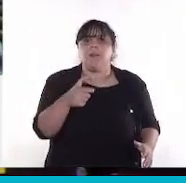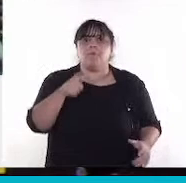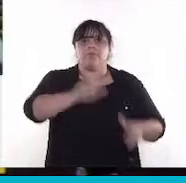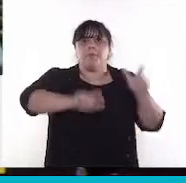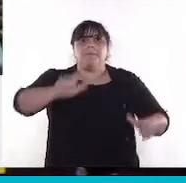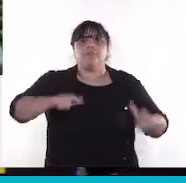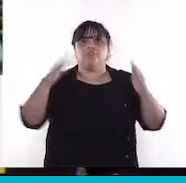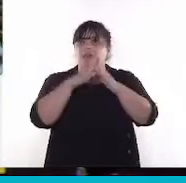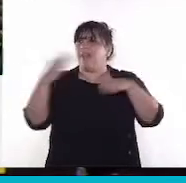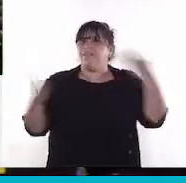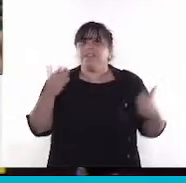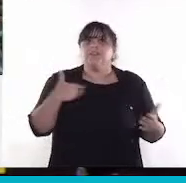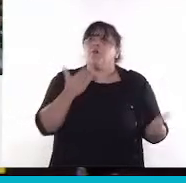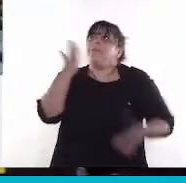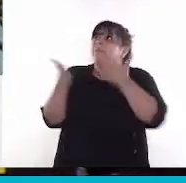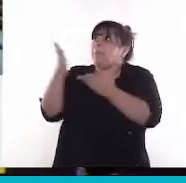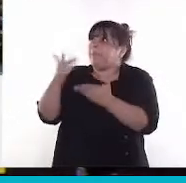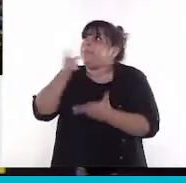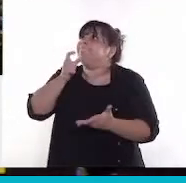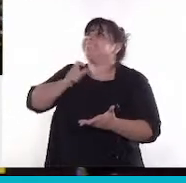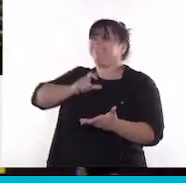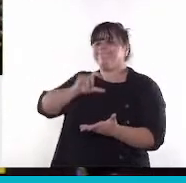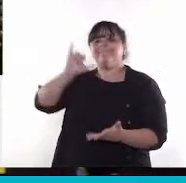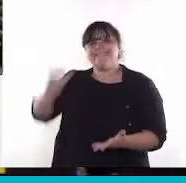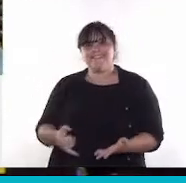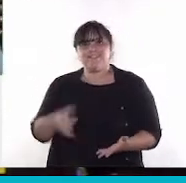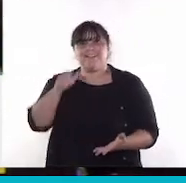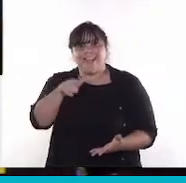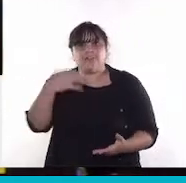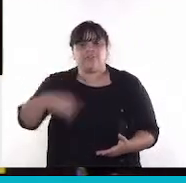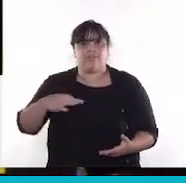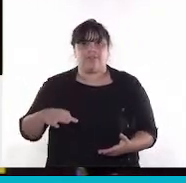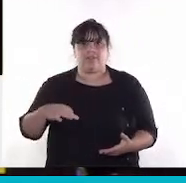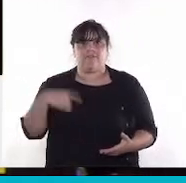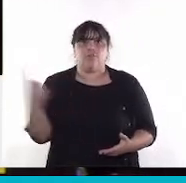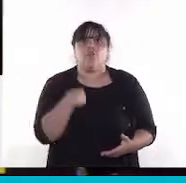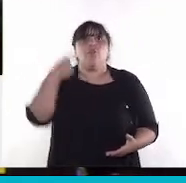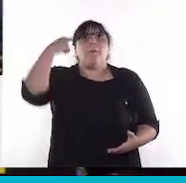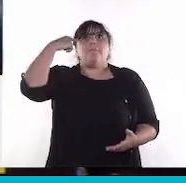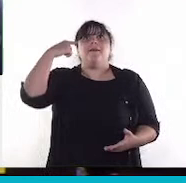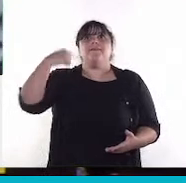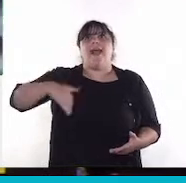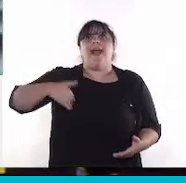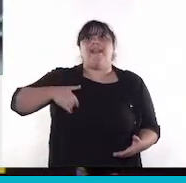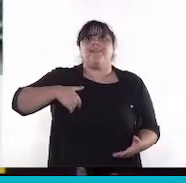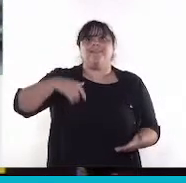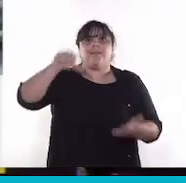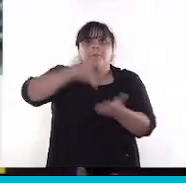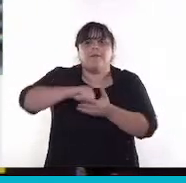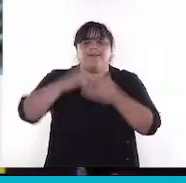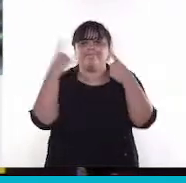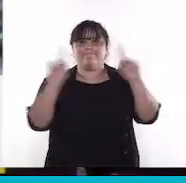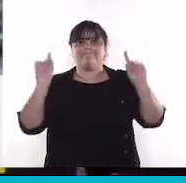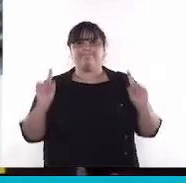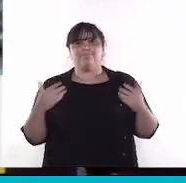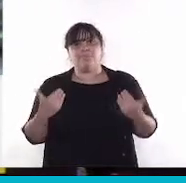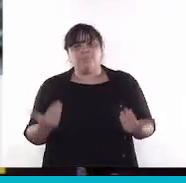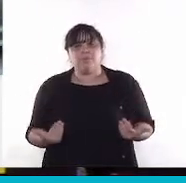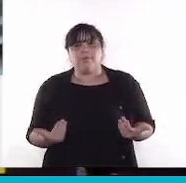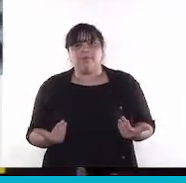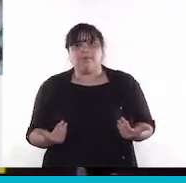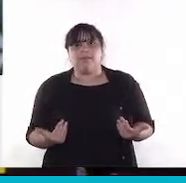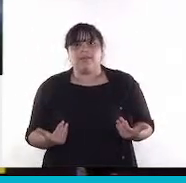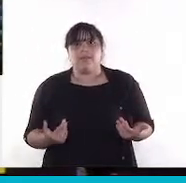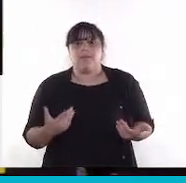vecinos, que dé respuesta y que nos permita pensar en una Argentina distinta. Por eso